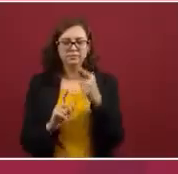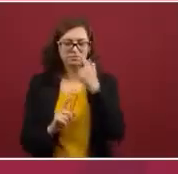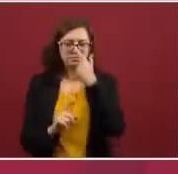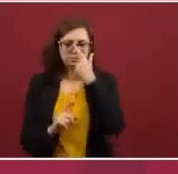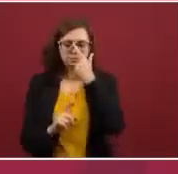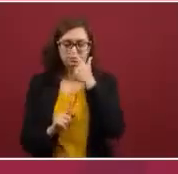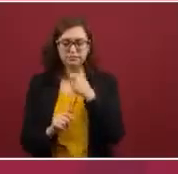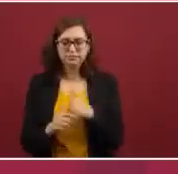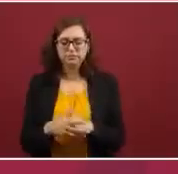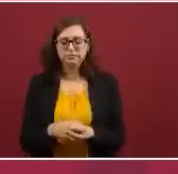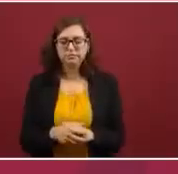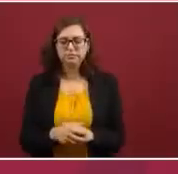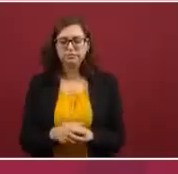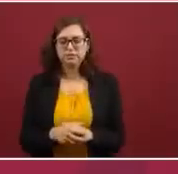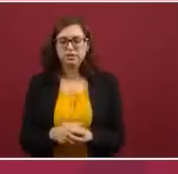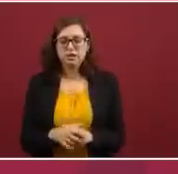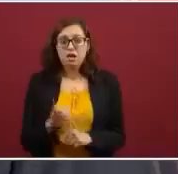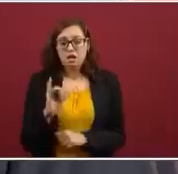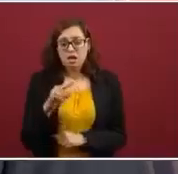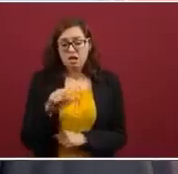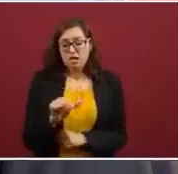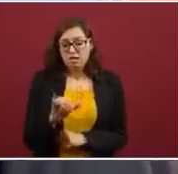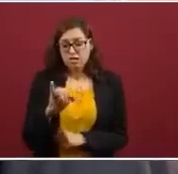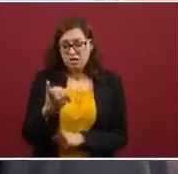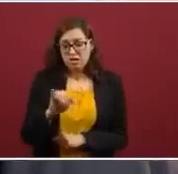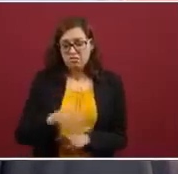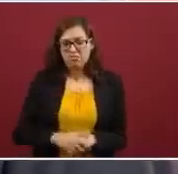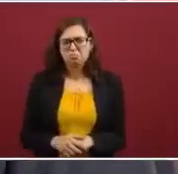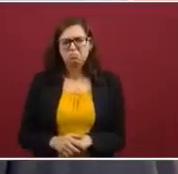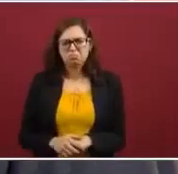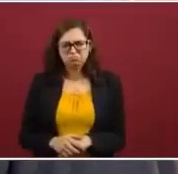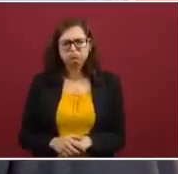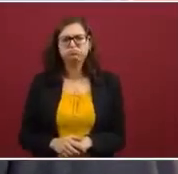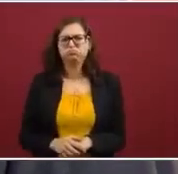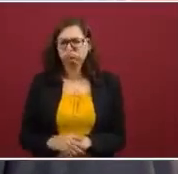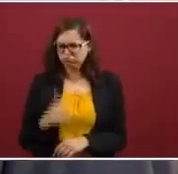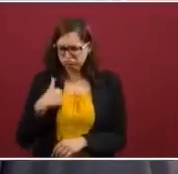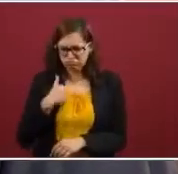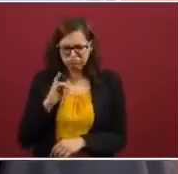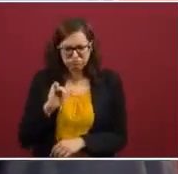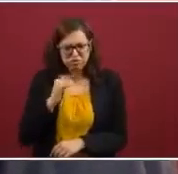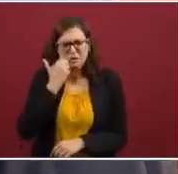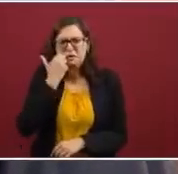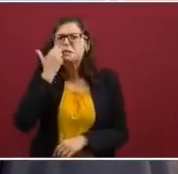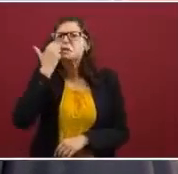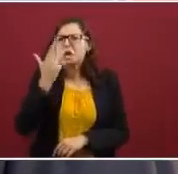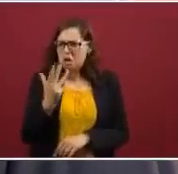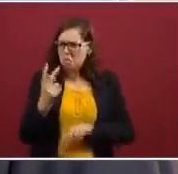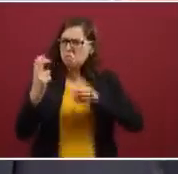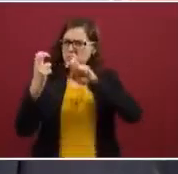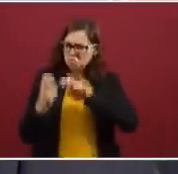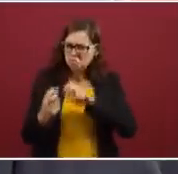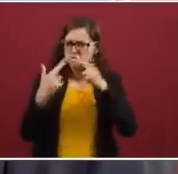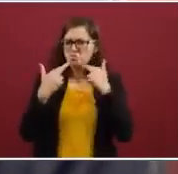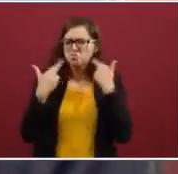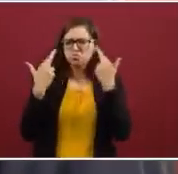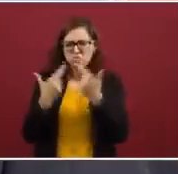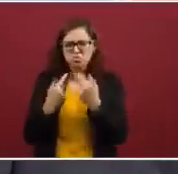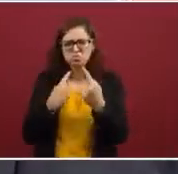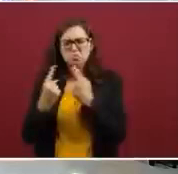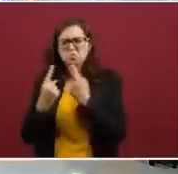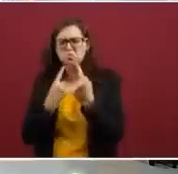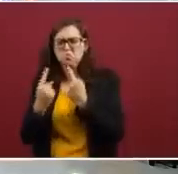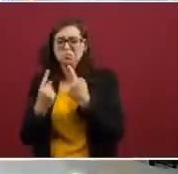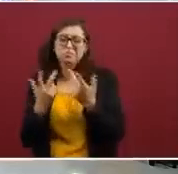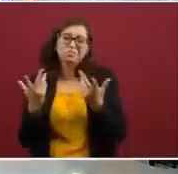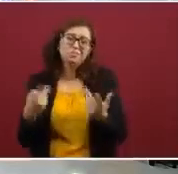sobre el Instituto de la Transparencia, yo estoy en la mejor disposición de recibirlos. Es cosa